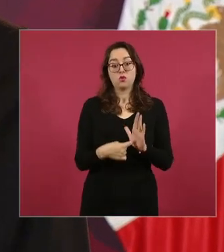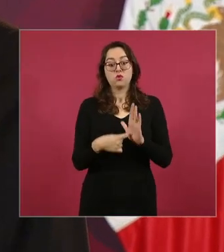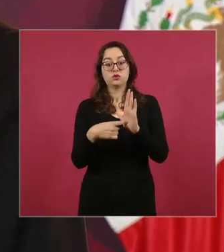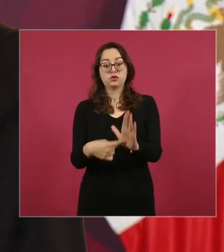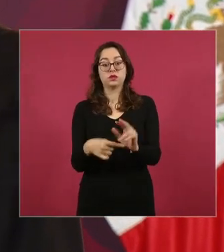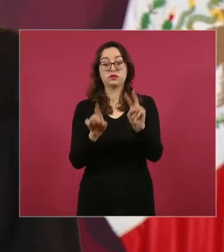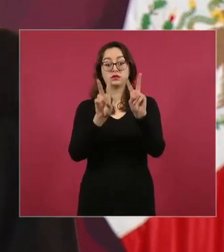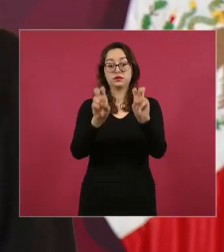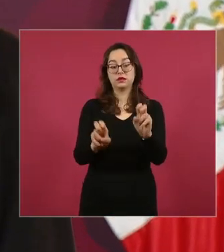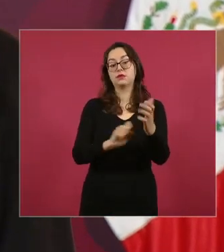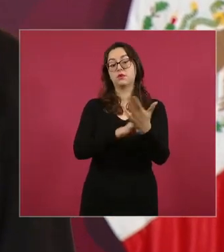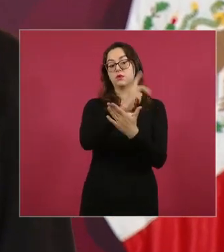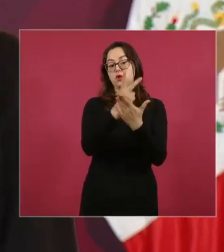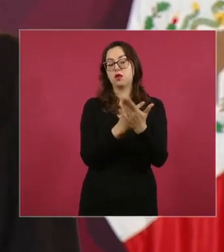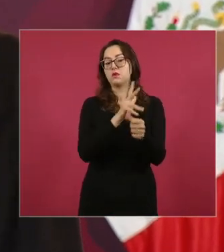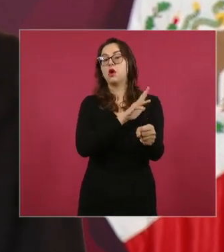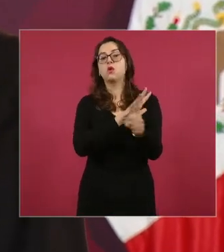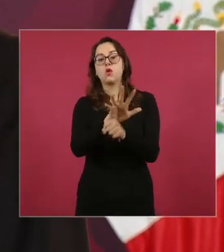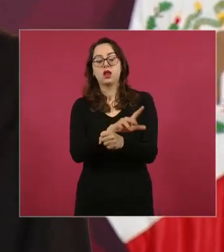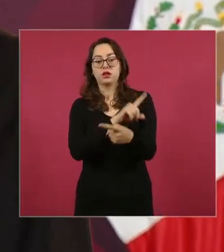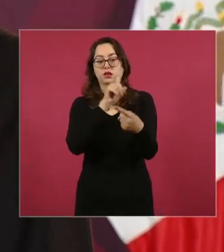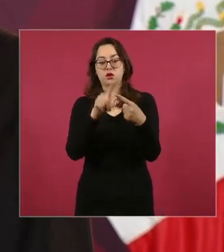Jóvenes Construyendo el Futuro.